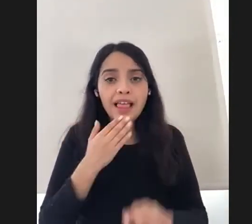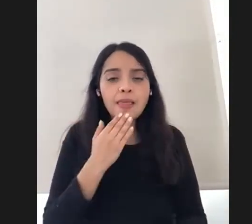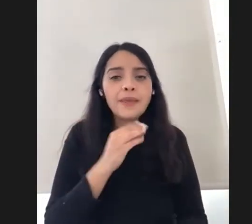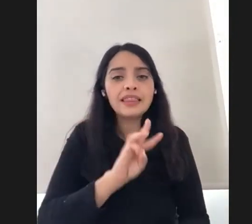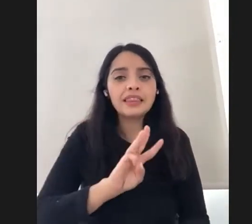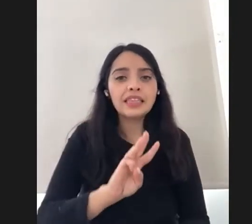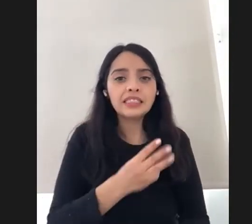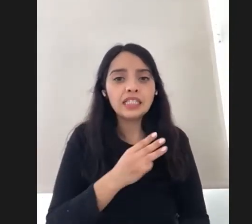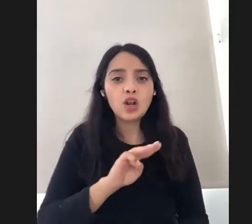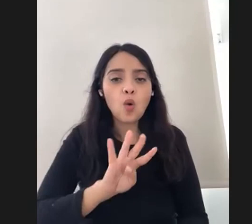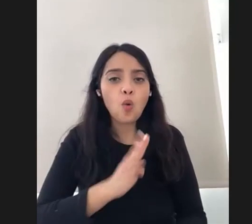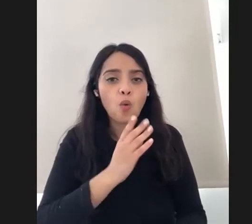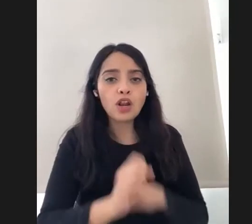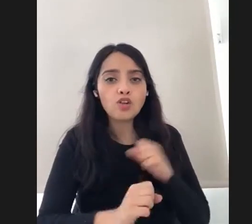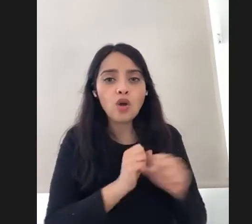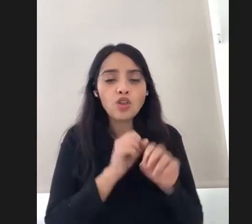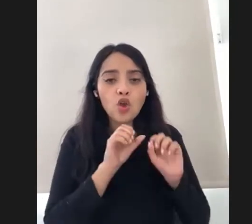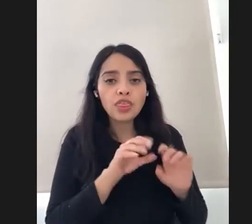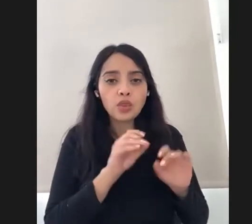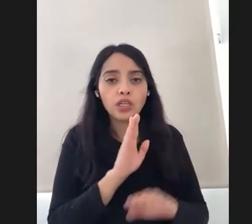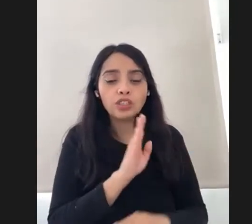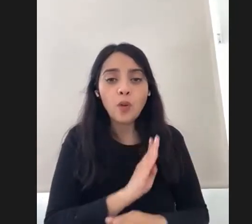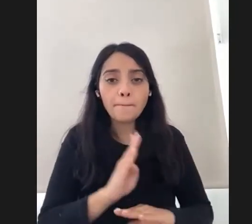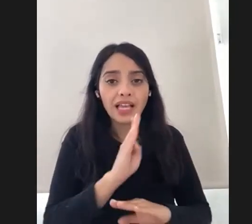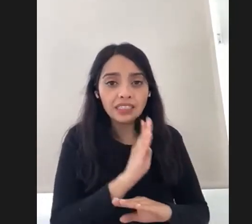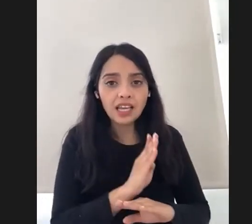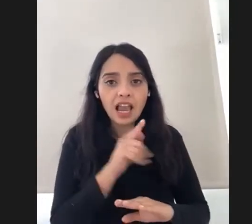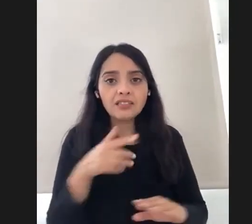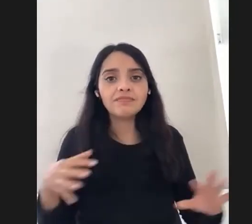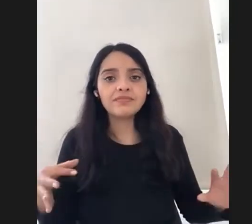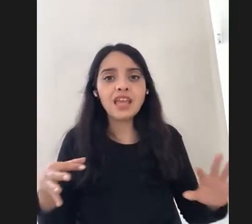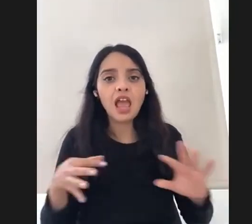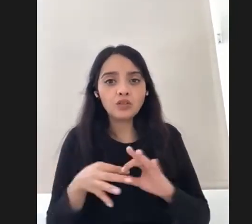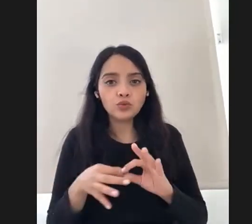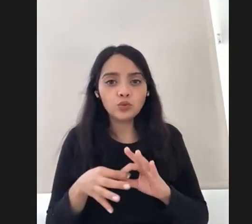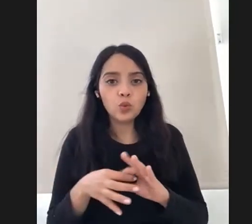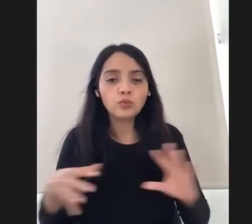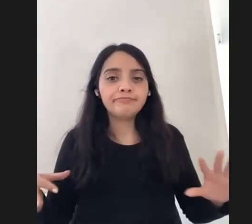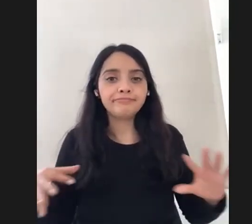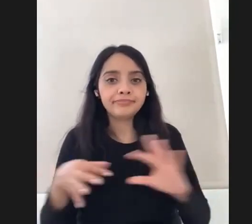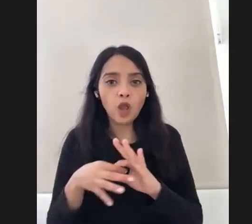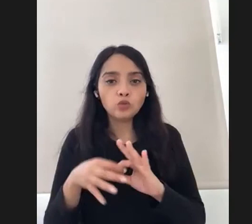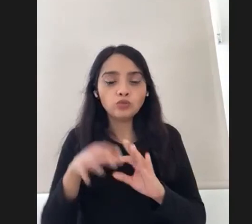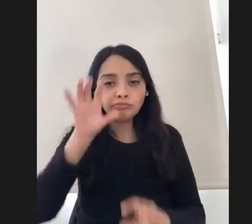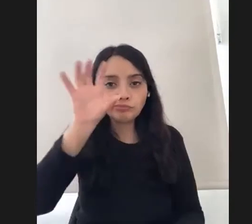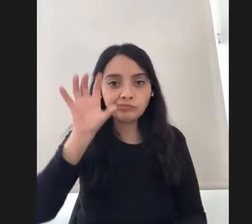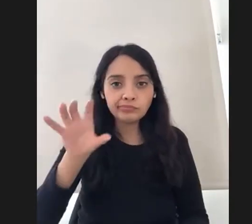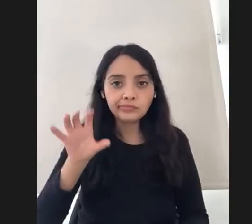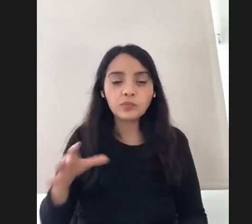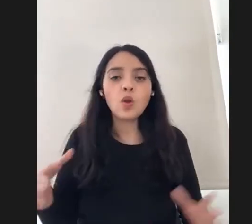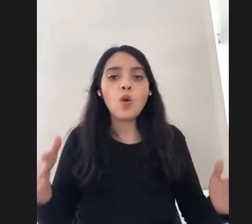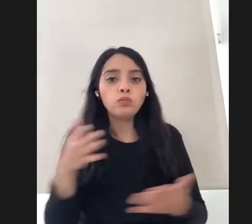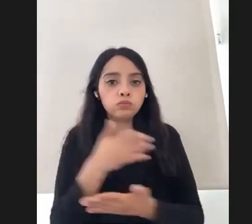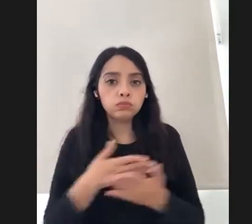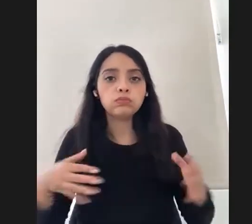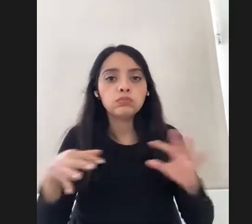primaria, o sea, de educación básica, qué sé yo, unirlos, hacer asignaturas en conjunto, cosa de